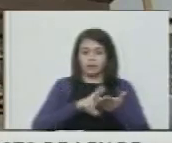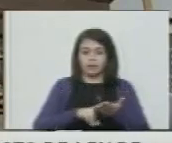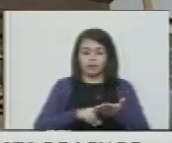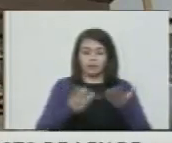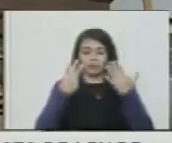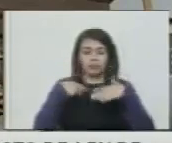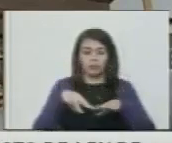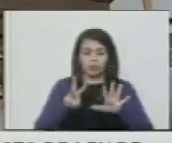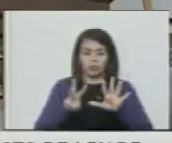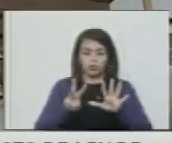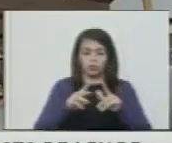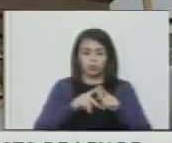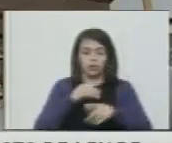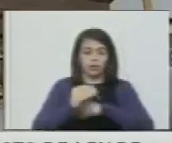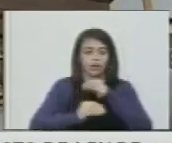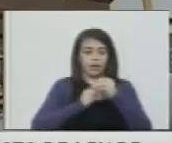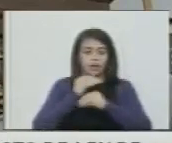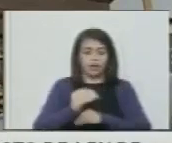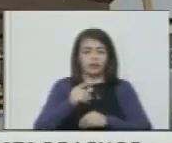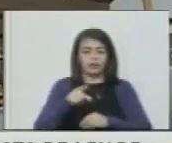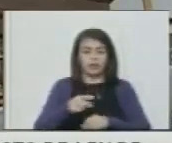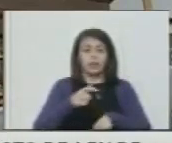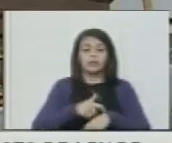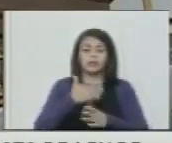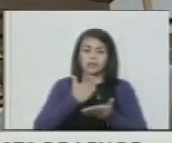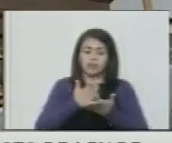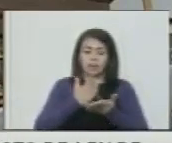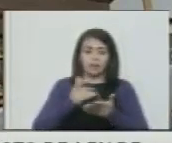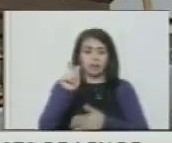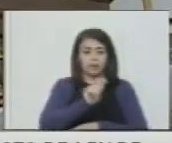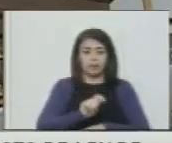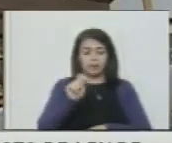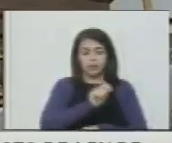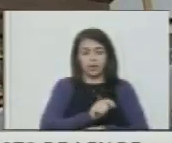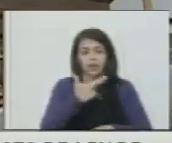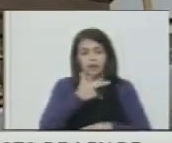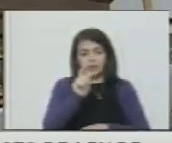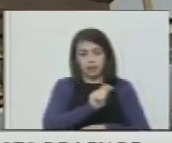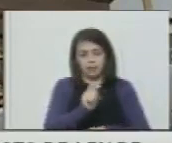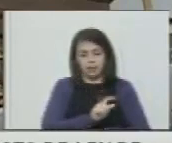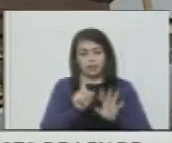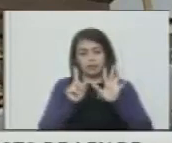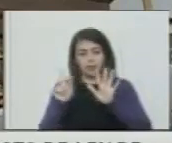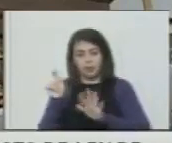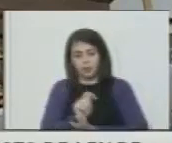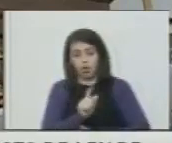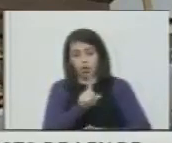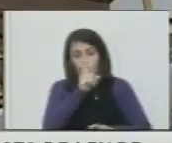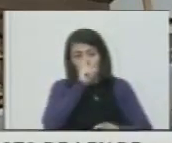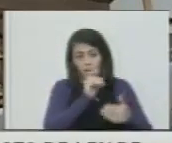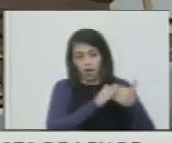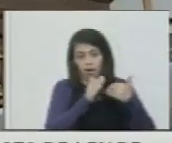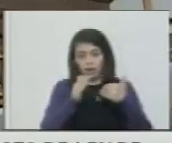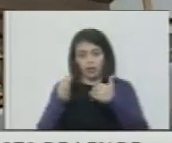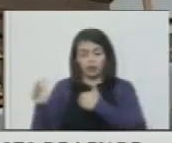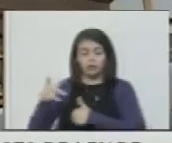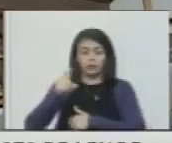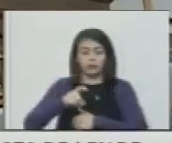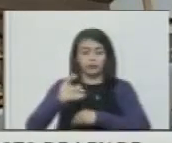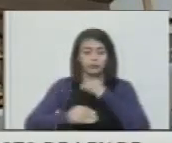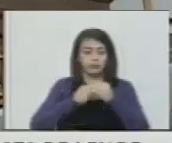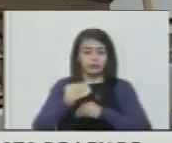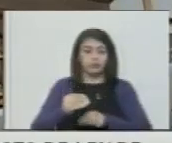actividad aseguradora. 8. Efectuar con periodicidad mensual, trimestral, semestral o anual las